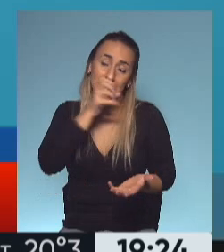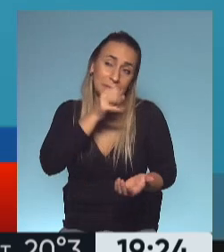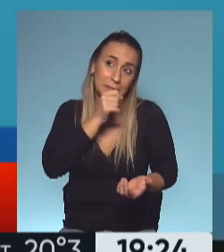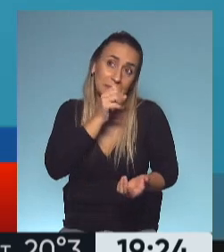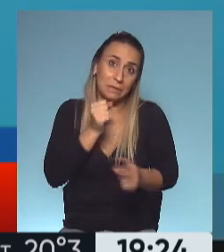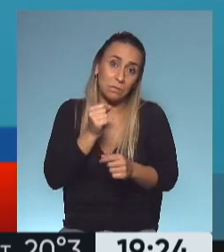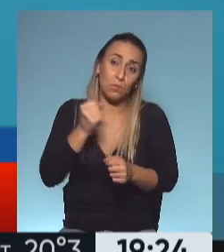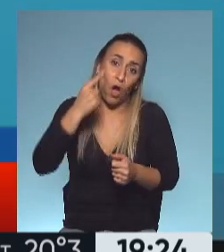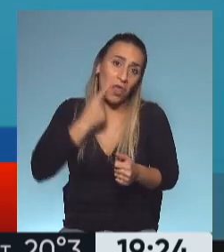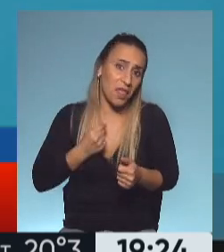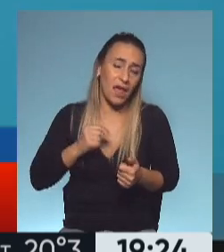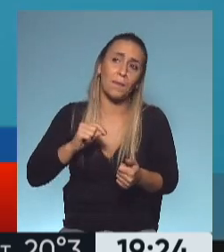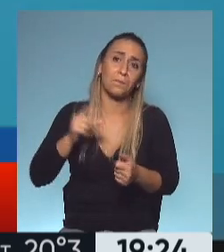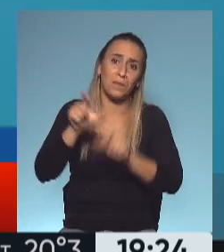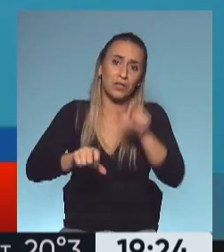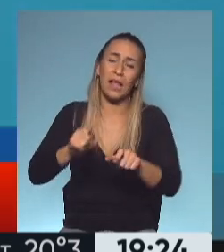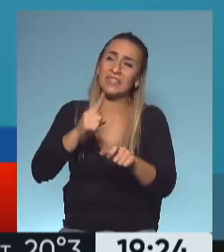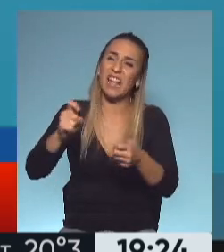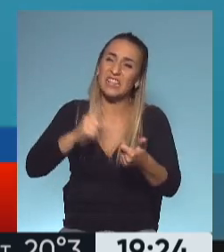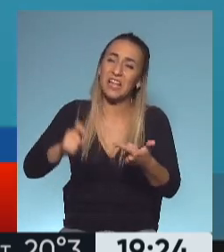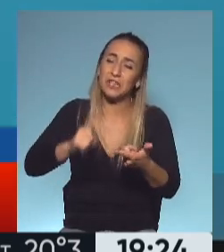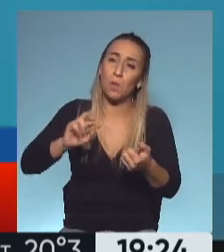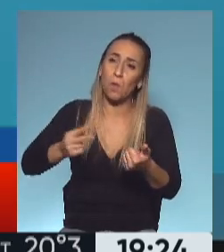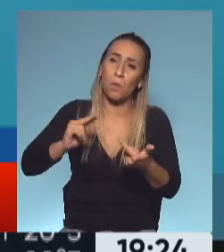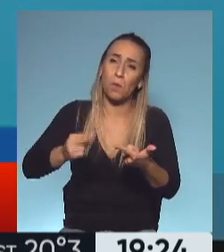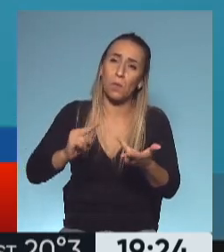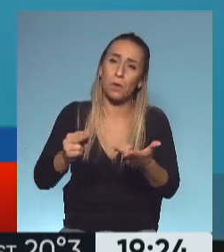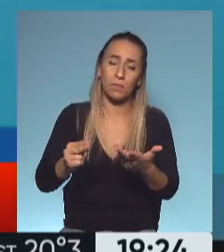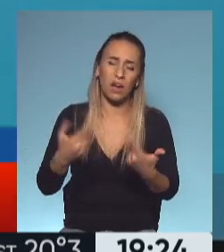por día. Yo no estoy dispuesto.